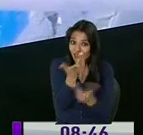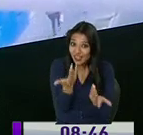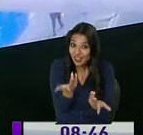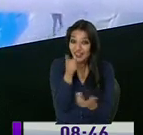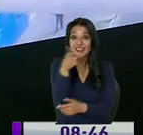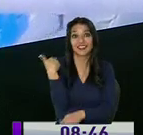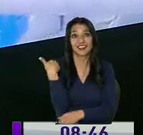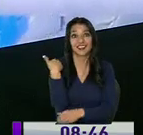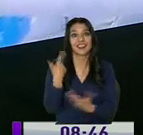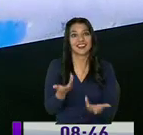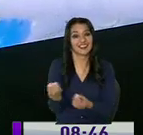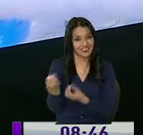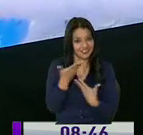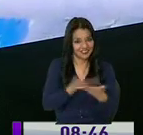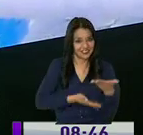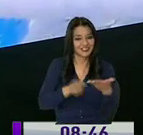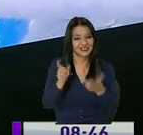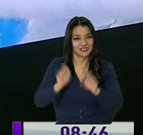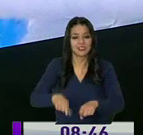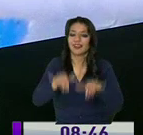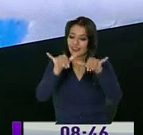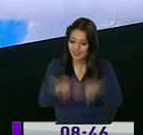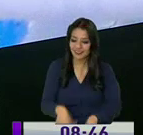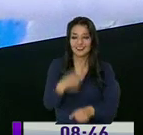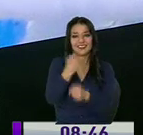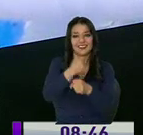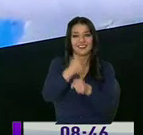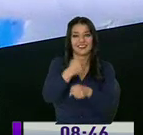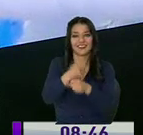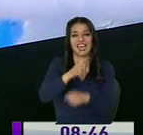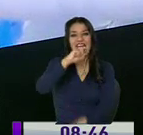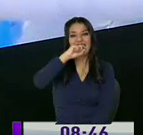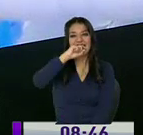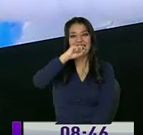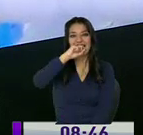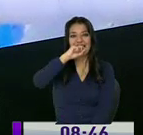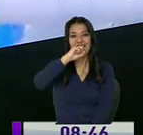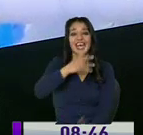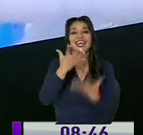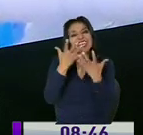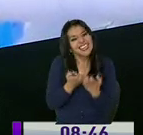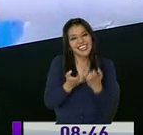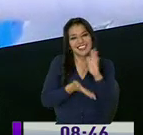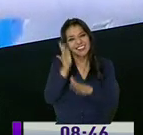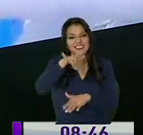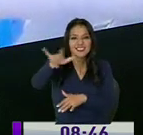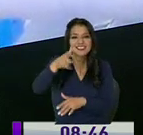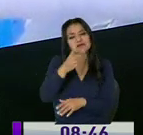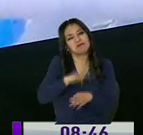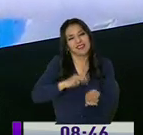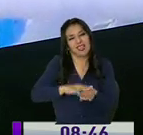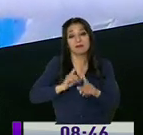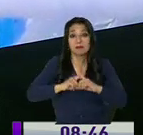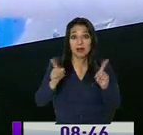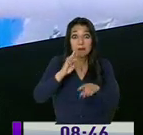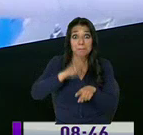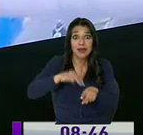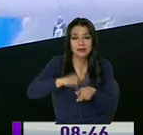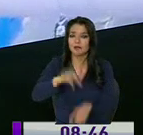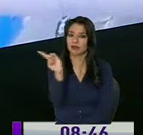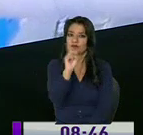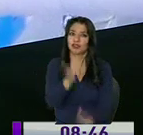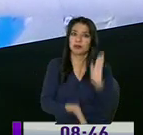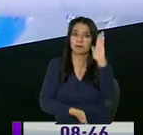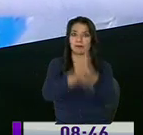amabilidad, envíenos. Nos quedamos aquí trabajando, sana envidia. Nos encantaría lo que usted dice. Pero ¿sabe qué? Más que Miami, yo me iría